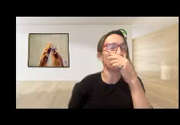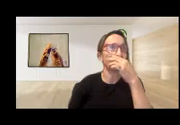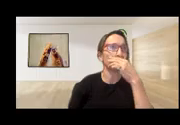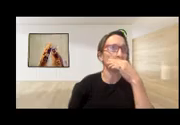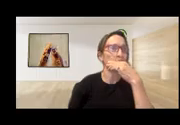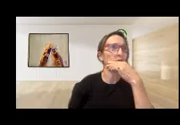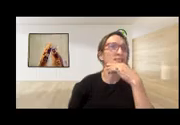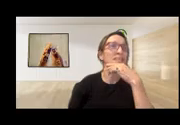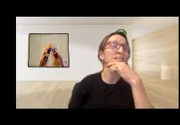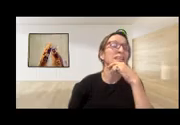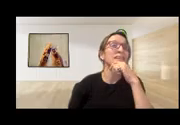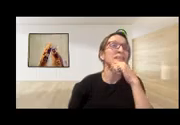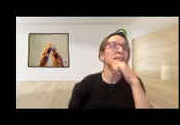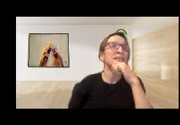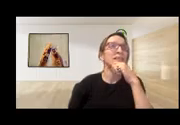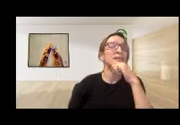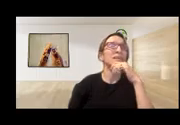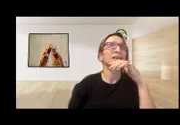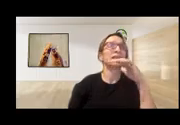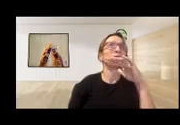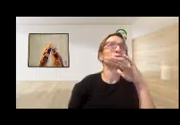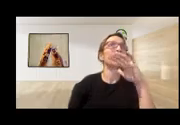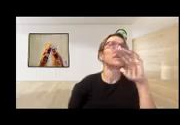a escuelas, colegios que eso existe.